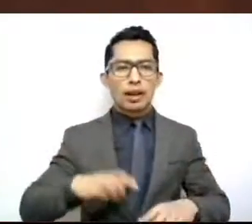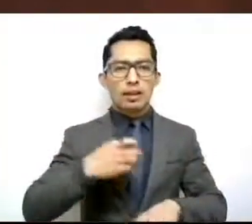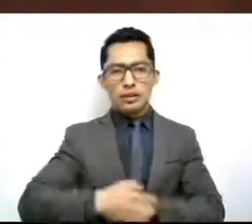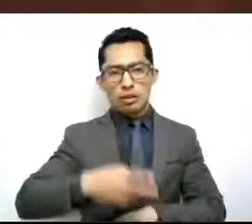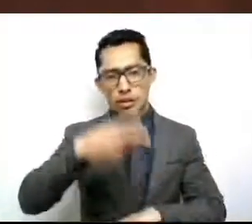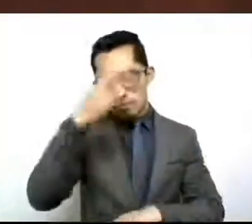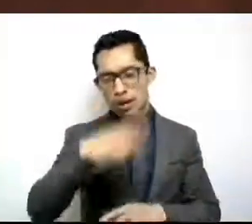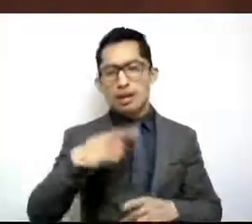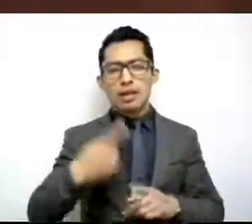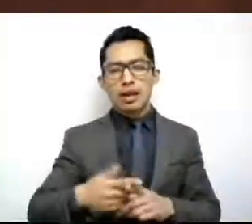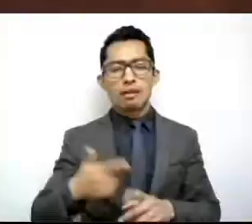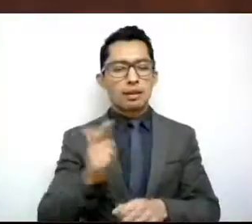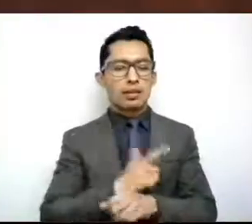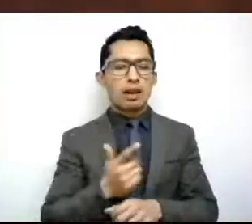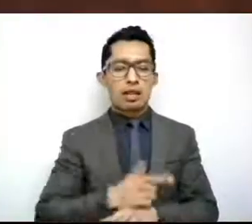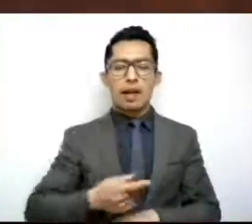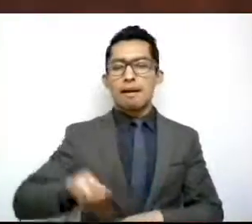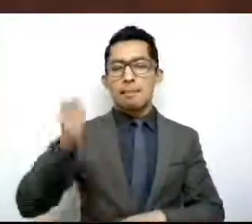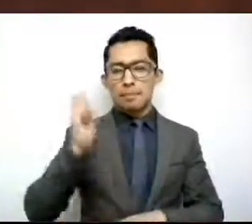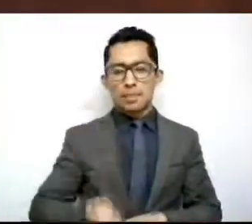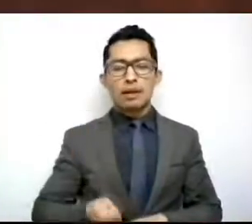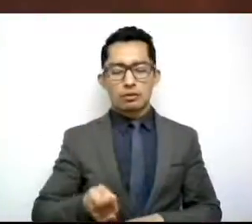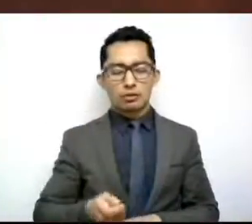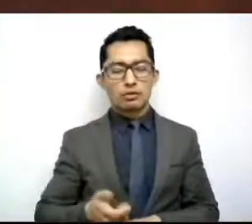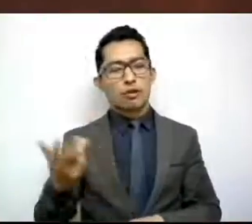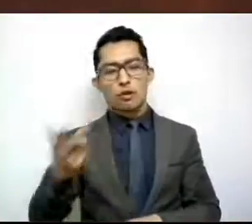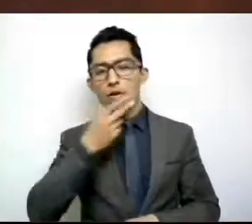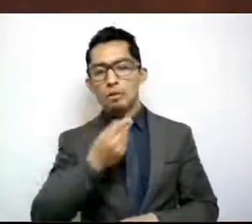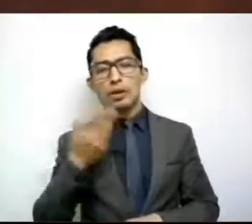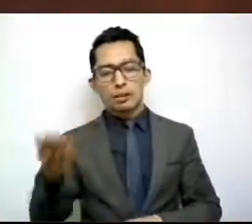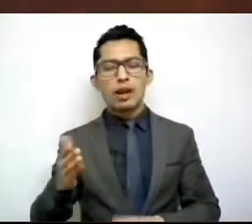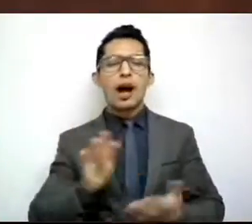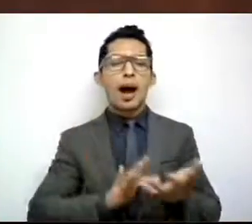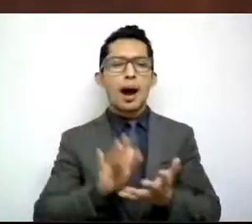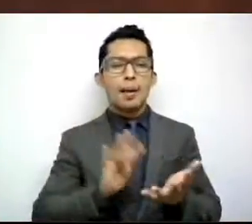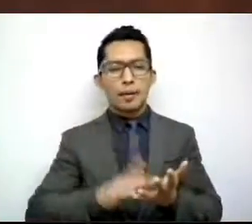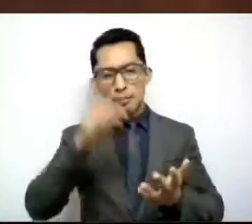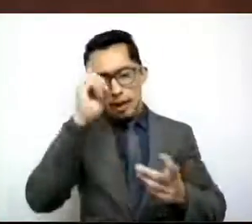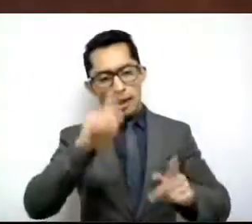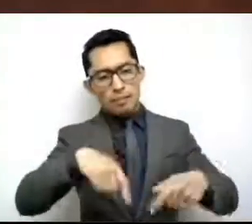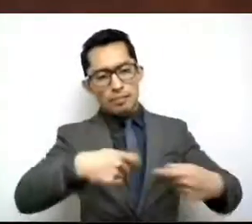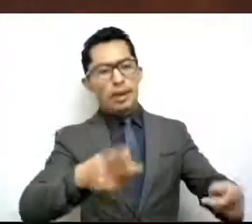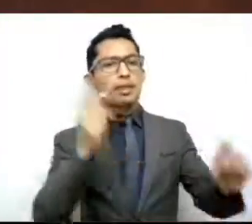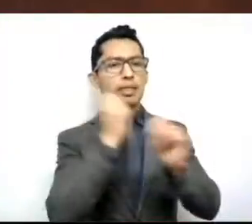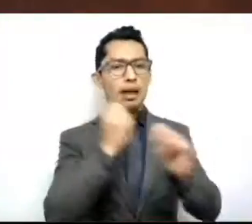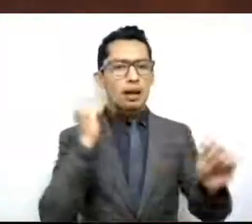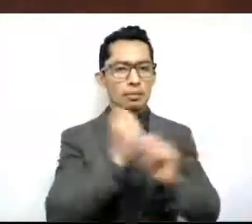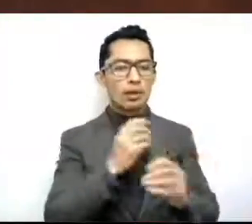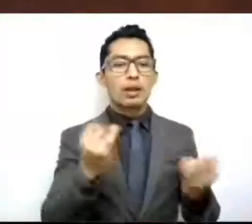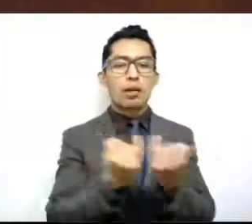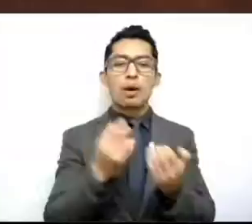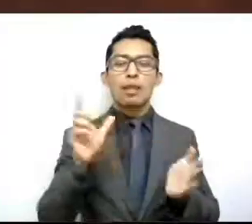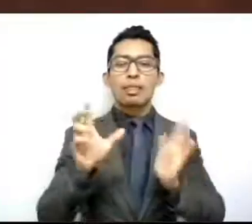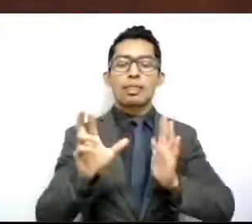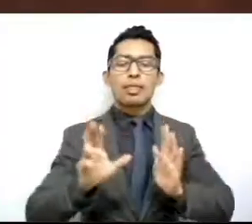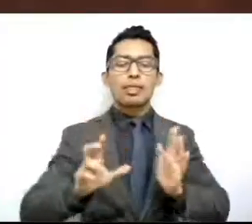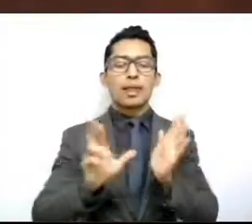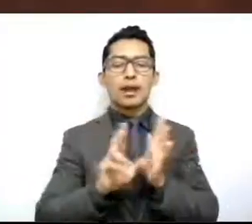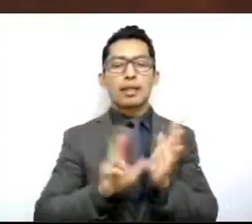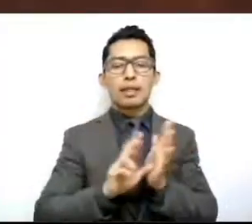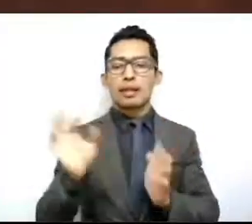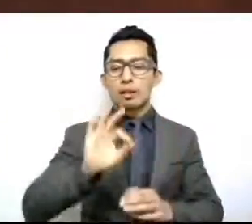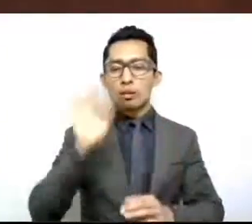Alfredo del Mazo Maza, como lo son los apoyos para el transporte y también las tarjetas del descuento para